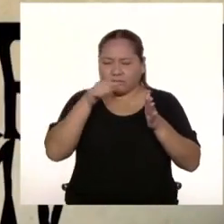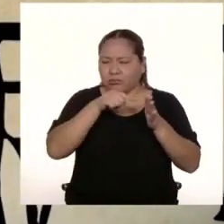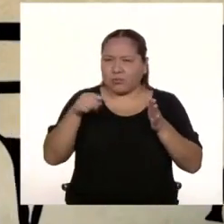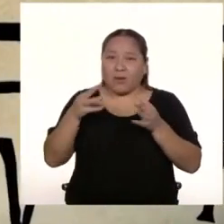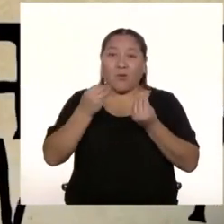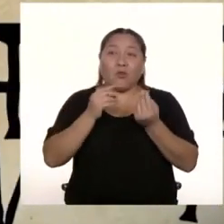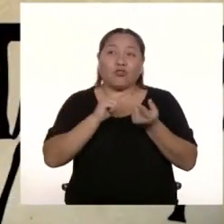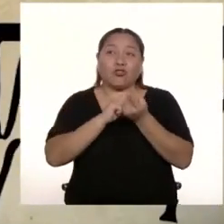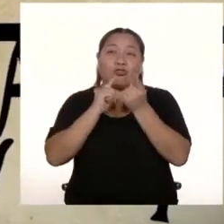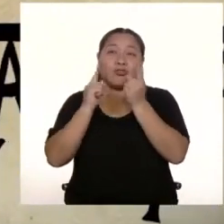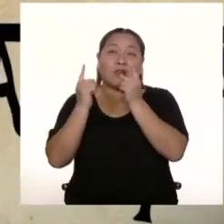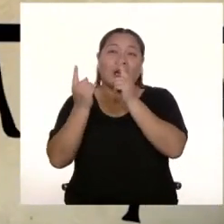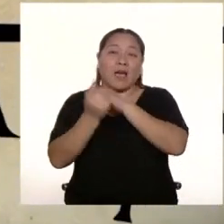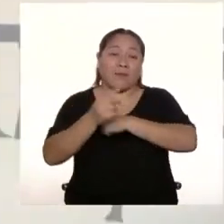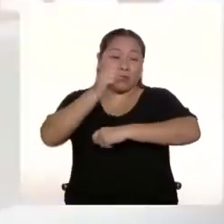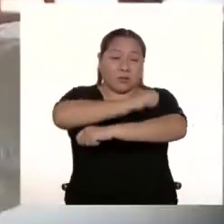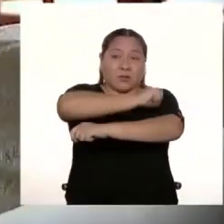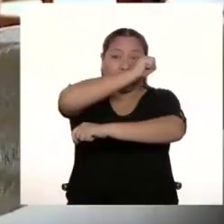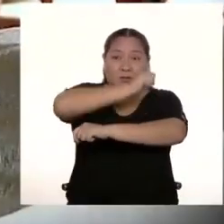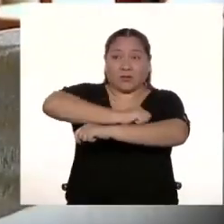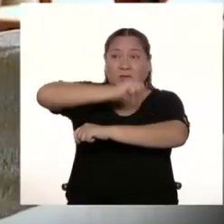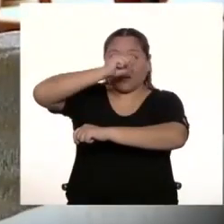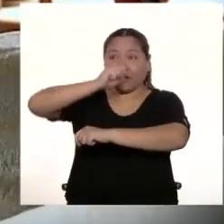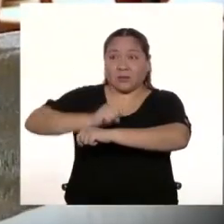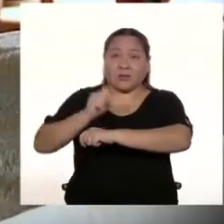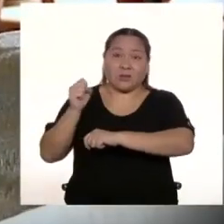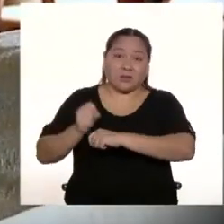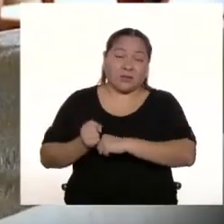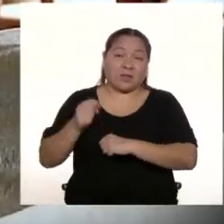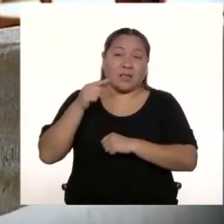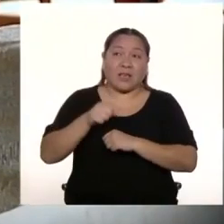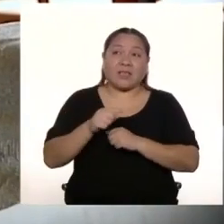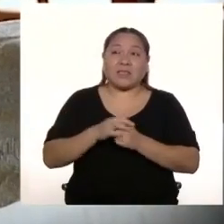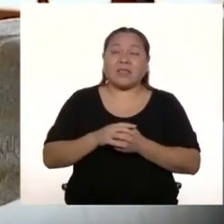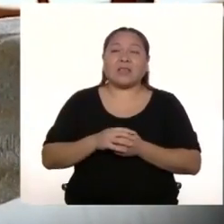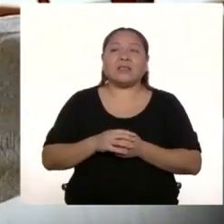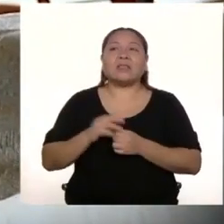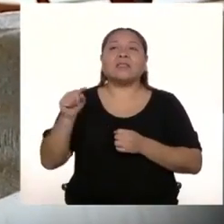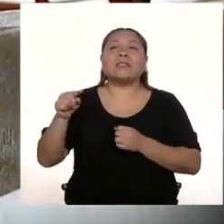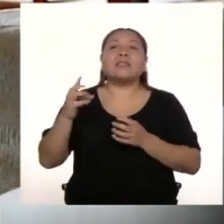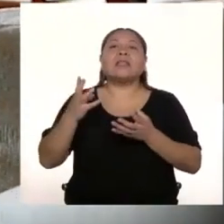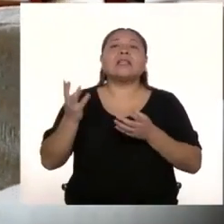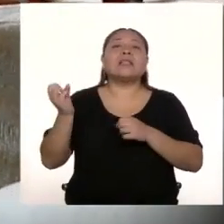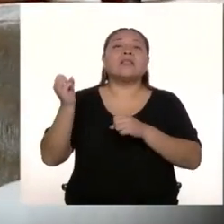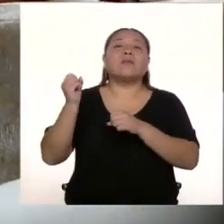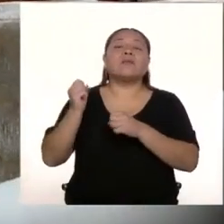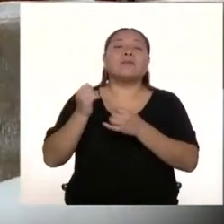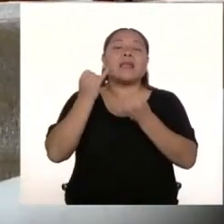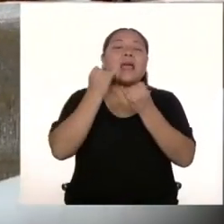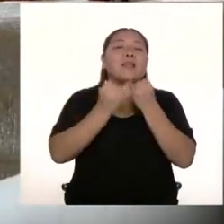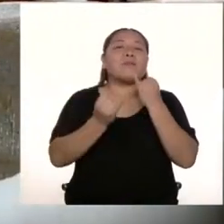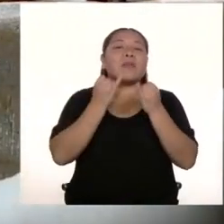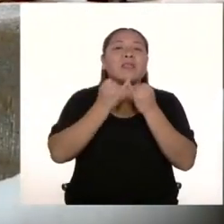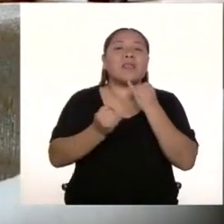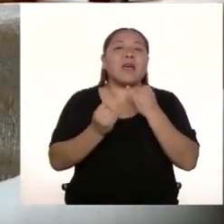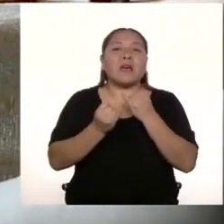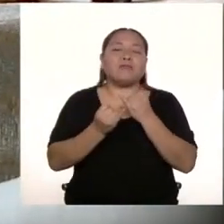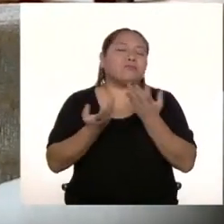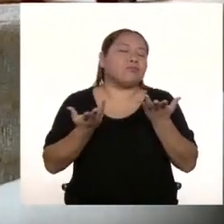en todos los Andes centrales y Andes del sur. Es la época del ocaso de